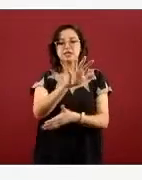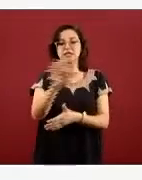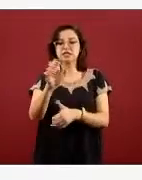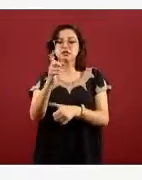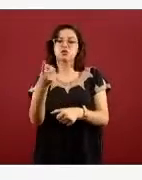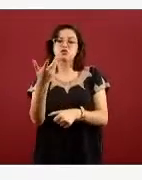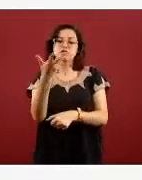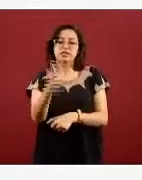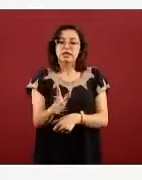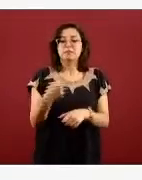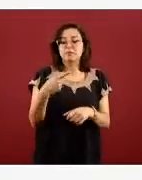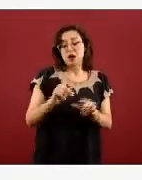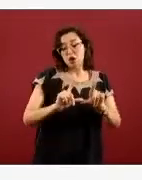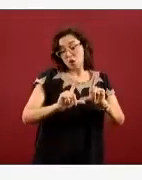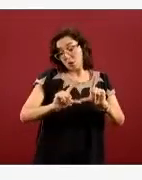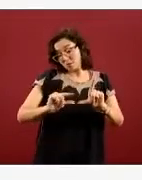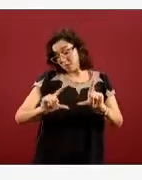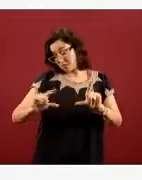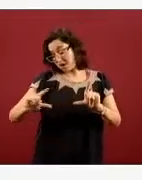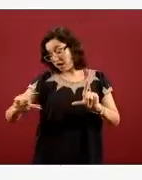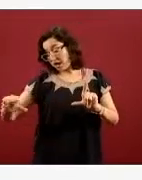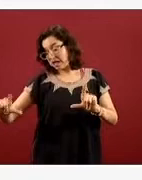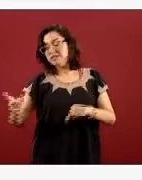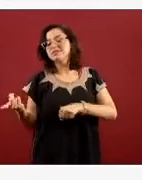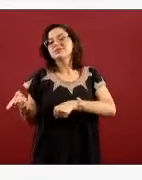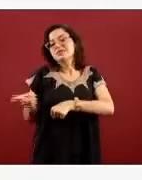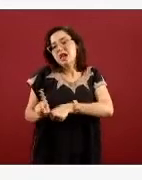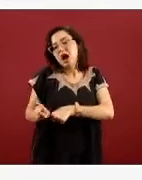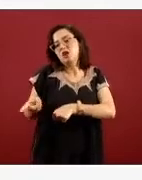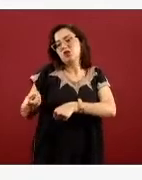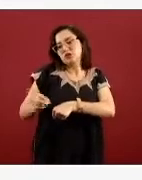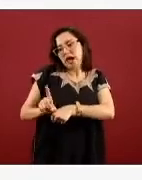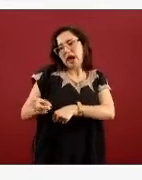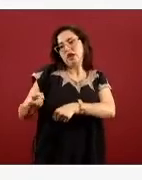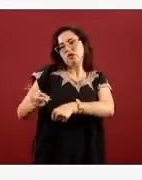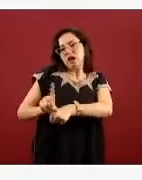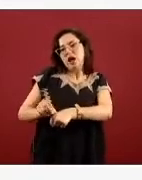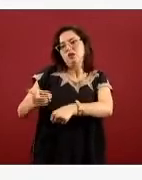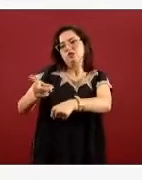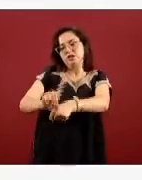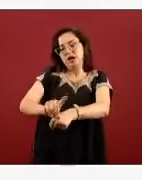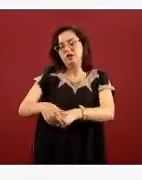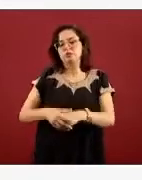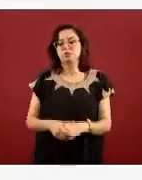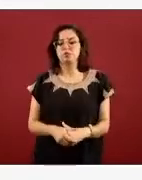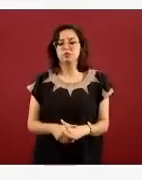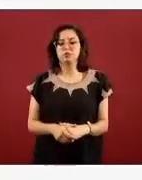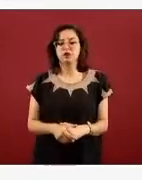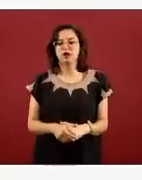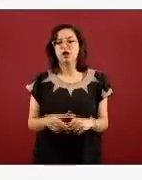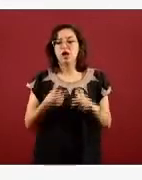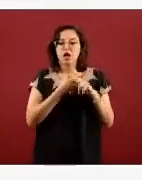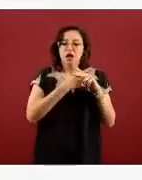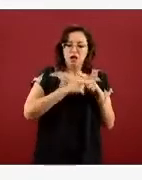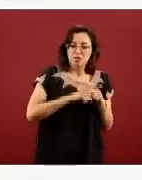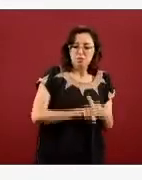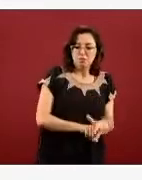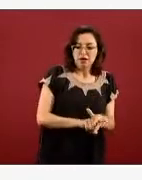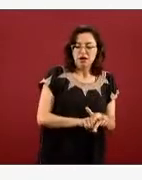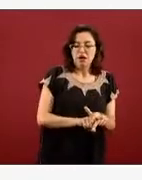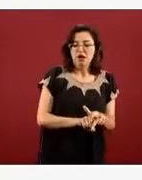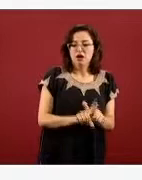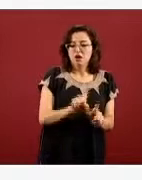hoy, pero en las barras inferiores vemos cómo sucede la carga de manera diaria, ¿no? Vemos cómo en un momento inició